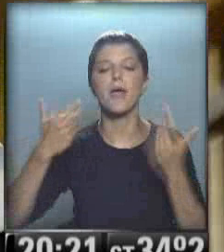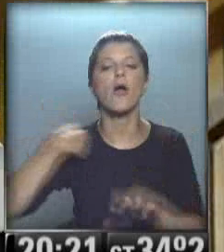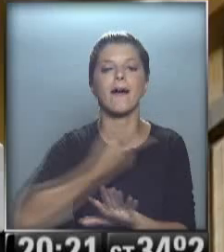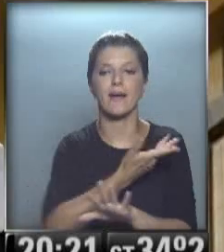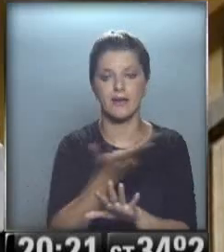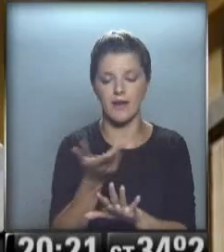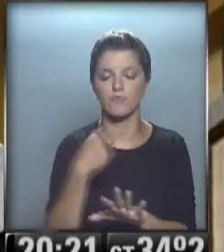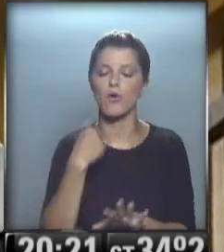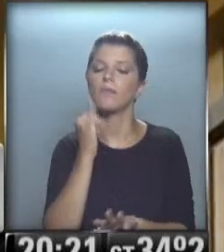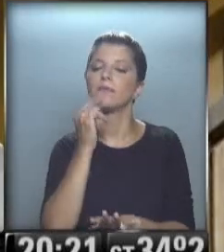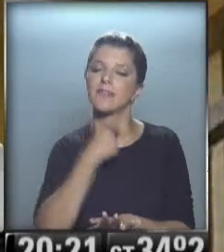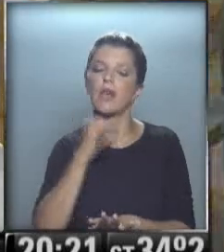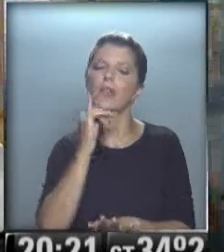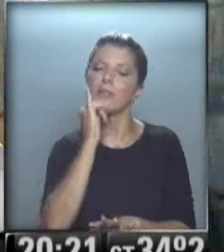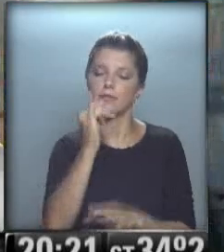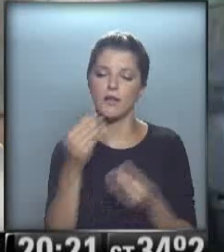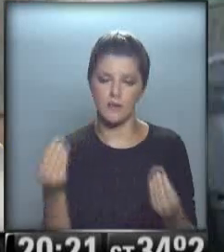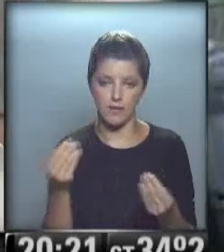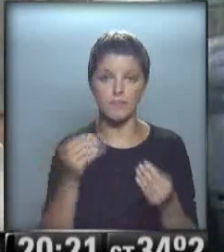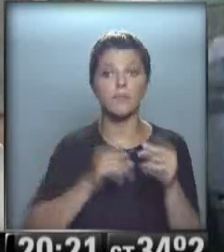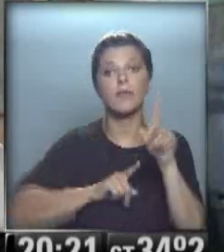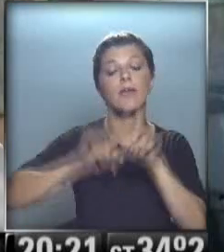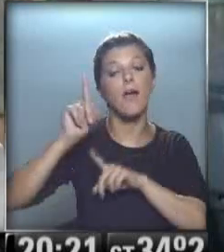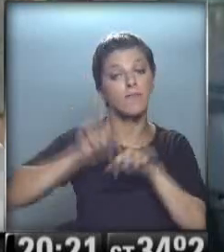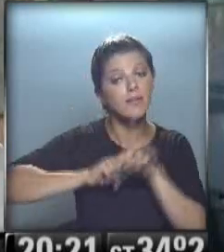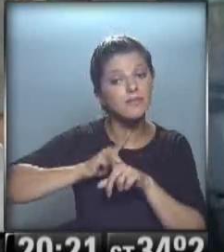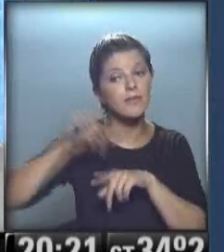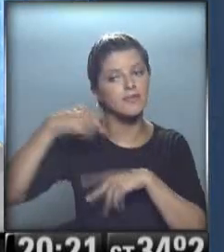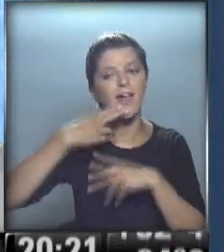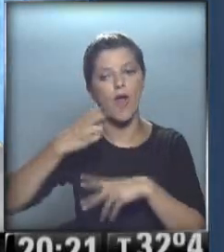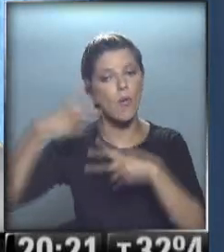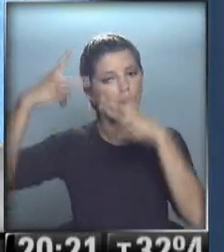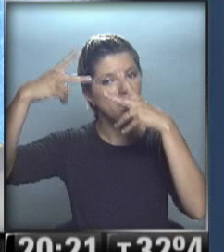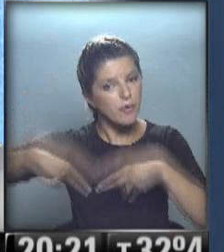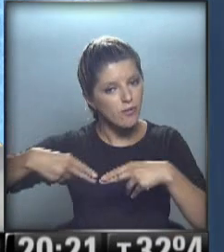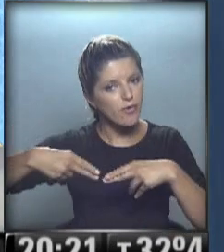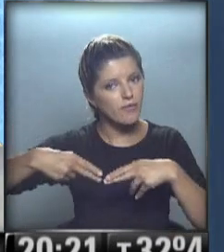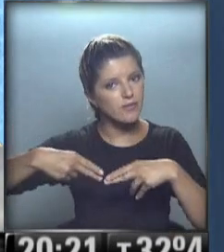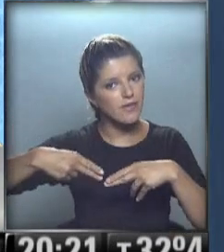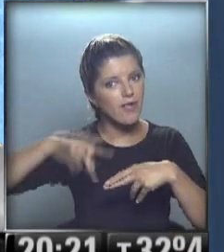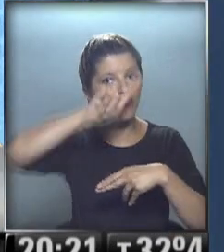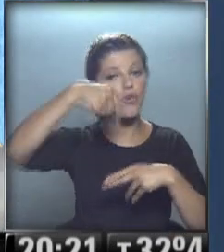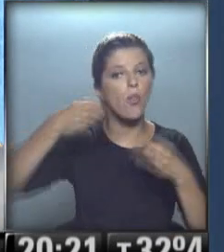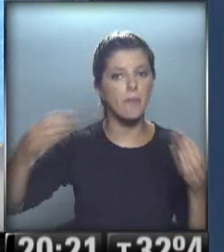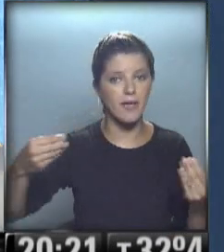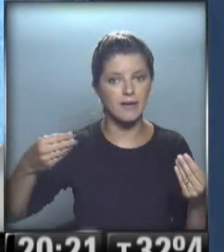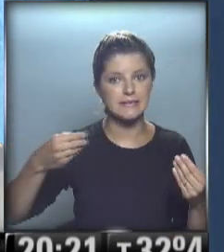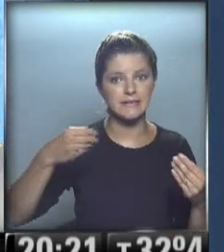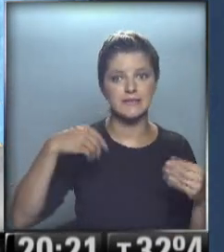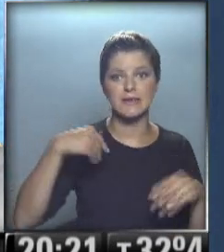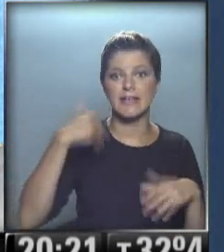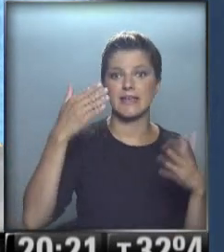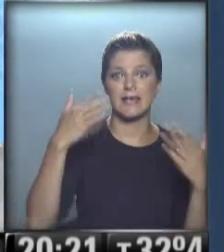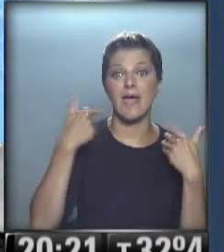que quiero decir es que a veces las interrupciones de los servicios eléctricos son consecuencia de este crecimiento desmesurado